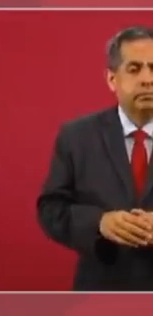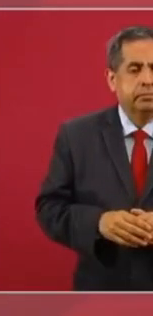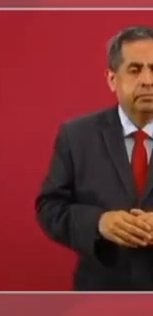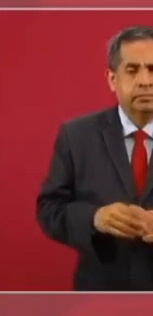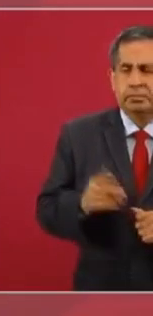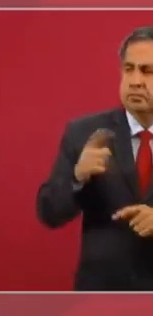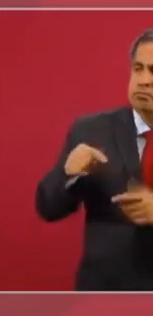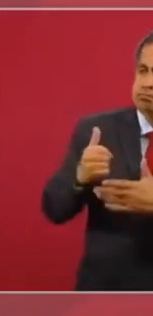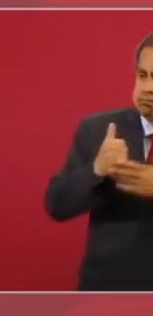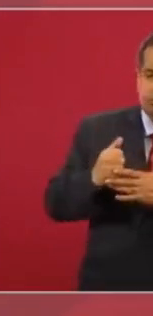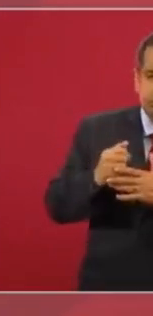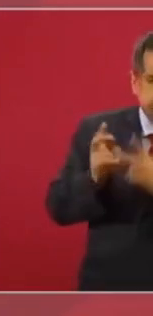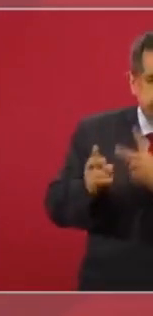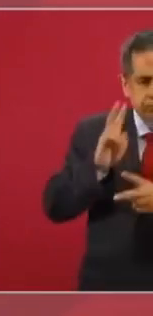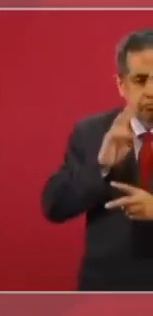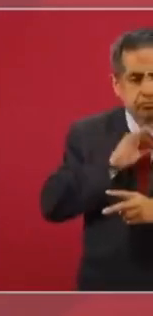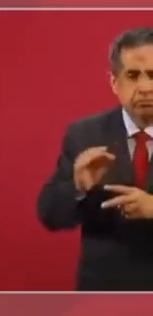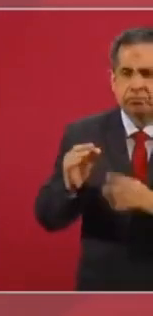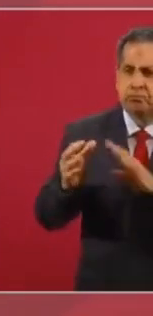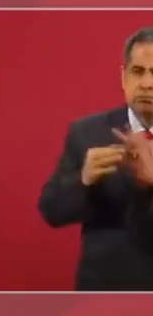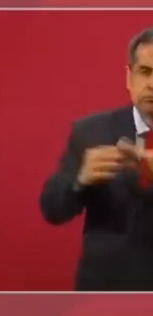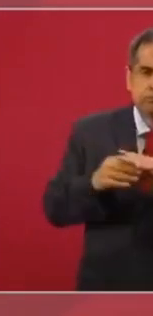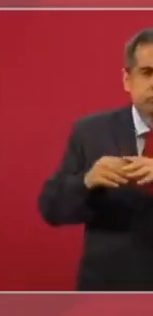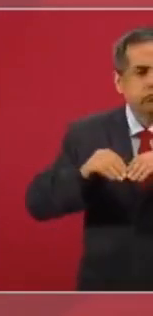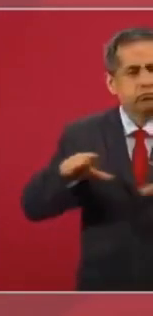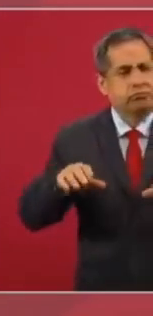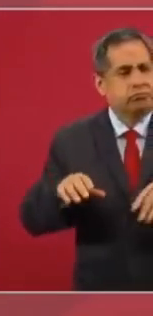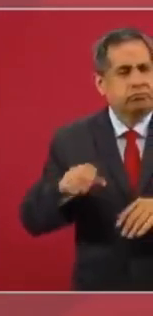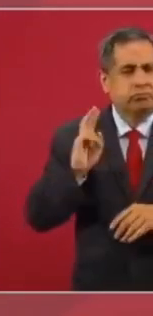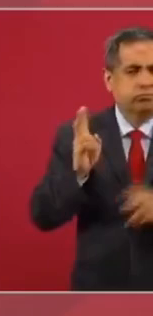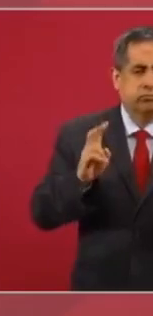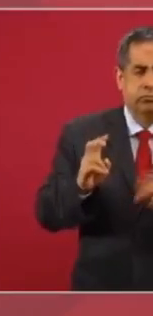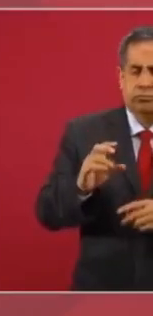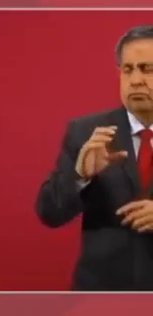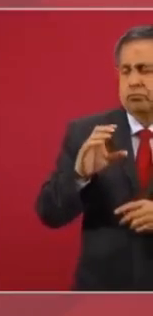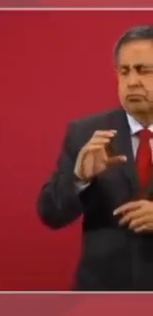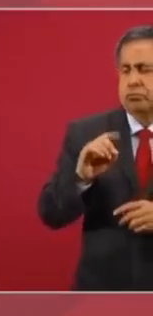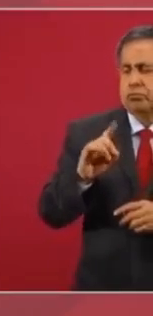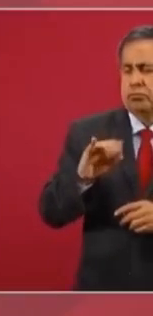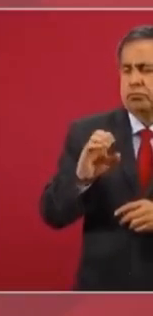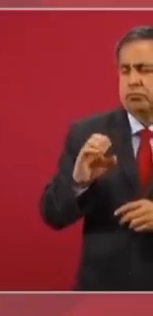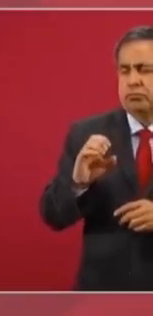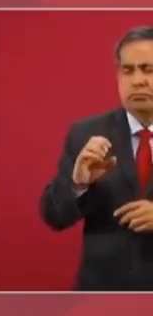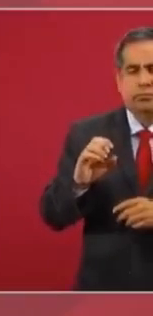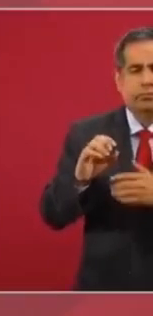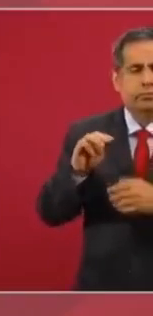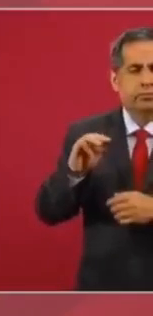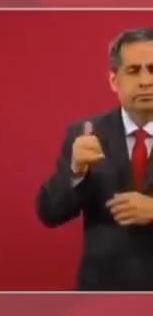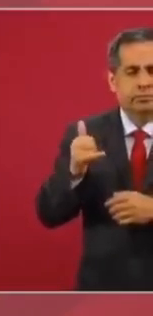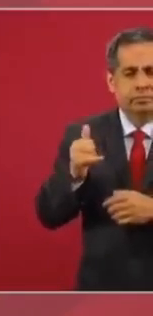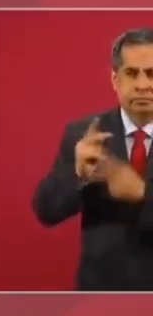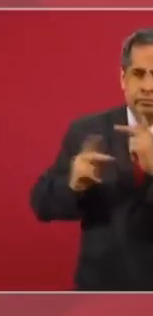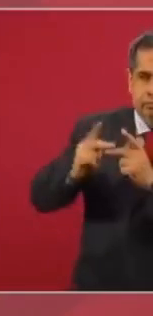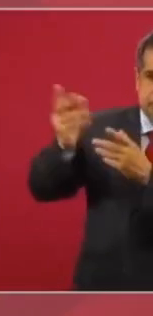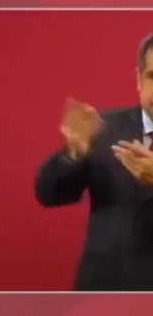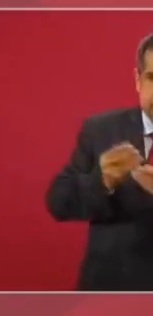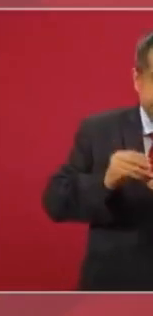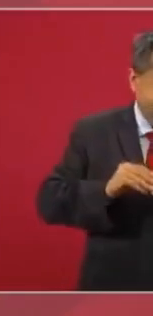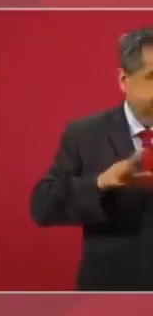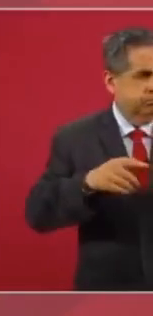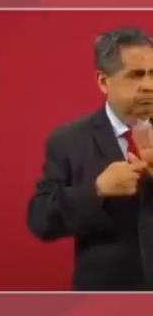el que nos ayudaran para exponer el códice Dresser, códice Maya, que